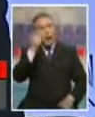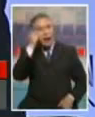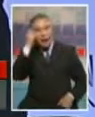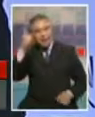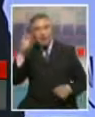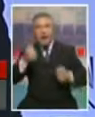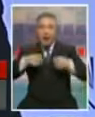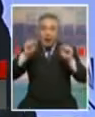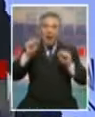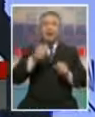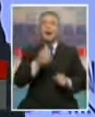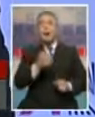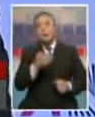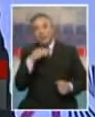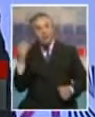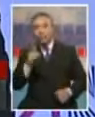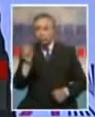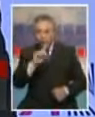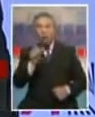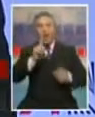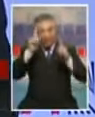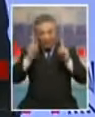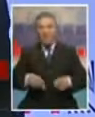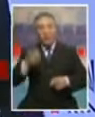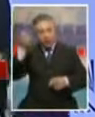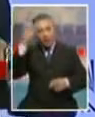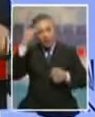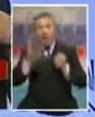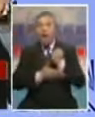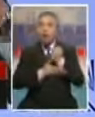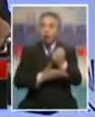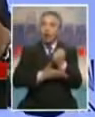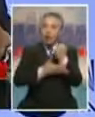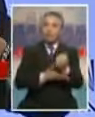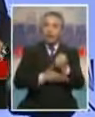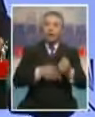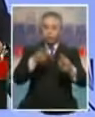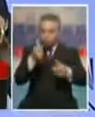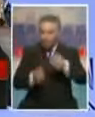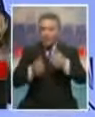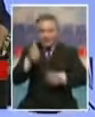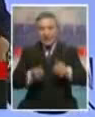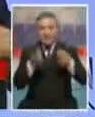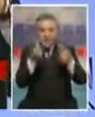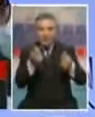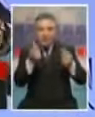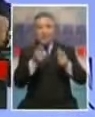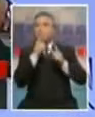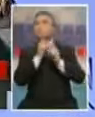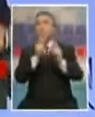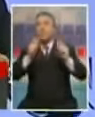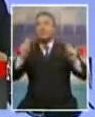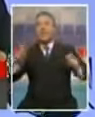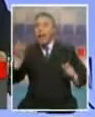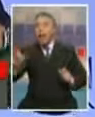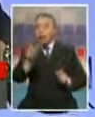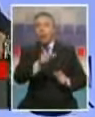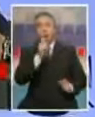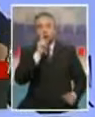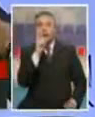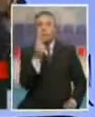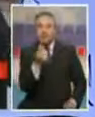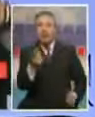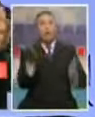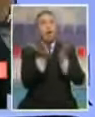a perder, debe aprender a colaborar. Todo el sistema educativo de las universidades es competir para la plata. Su tema es la publicidad, es tener alumnos porque hay plata. Es